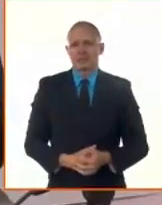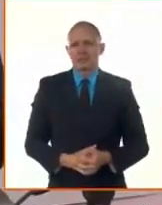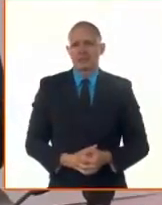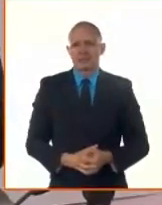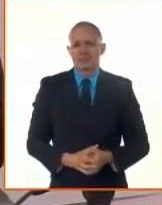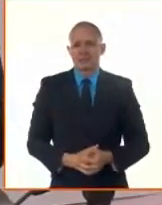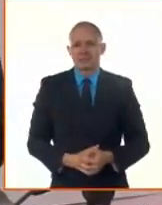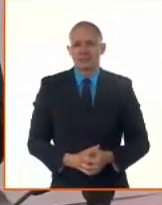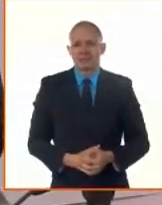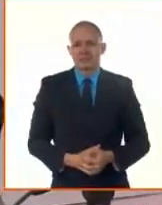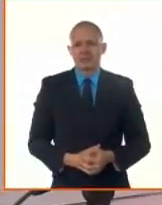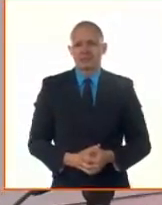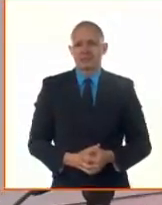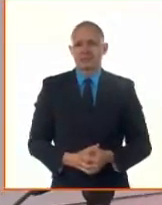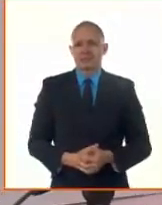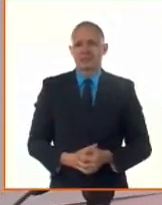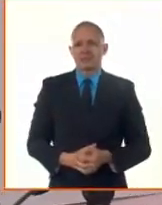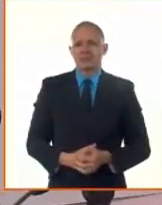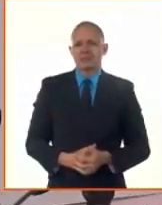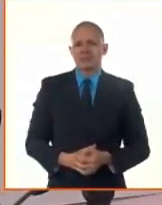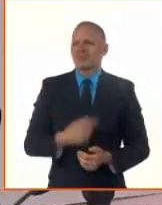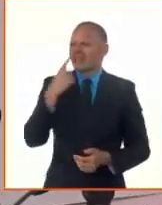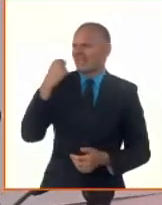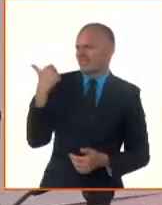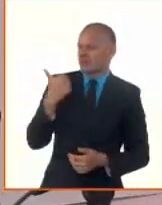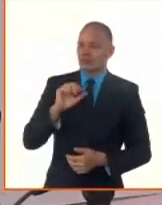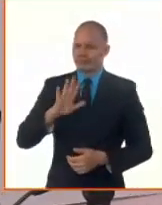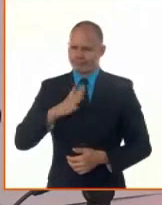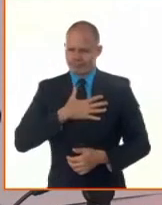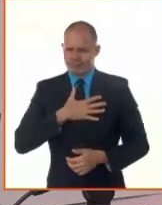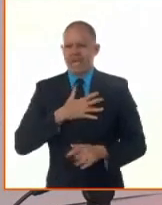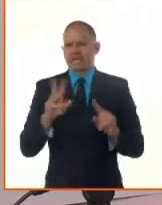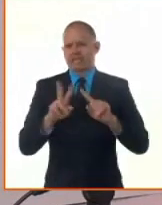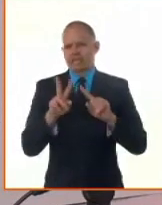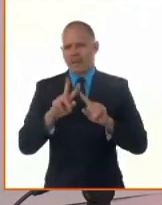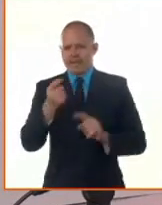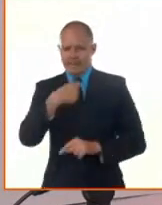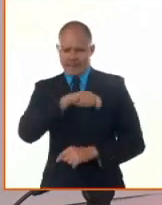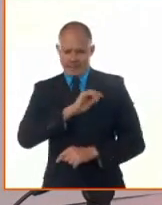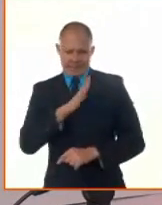esta era la versión de la televisión española pero profesora como